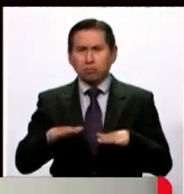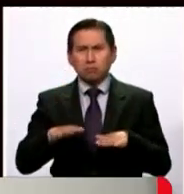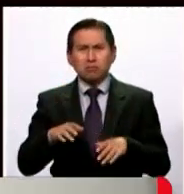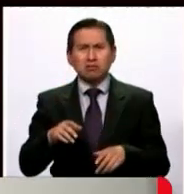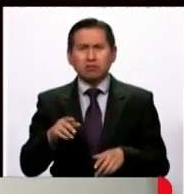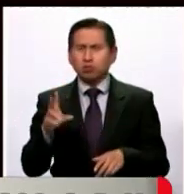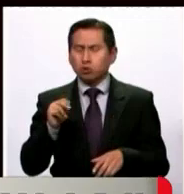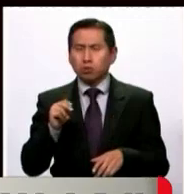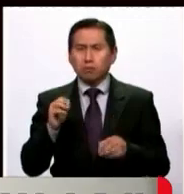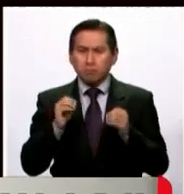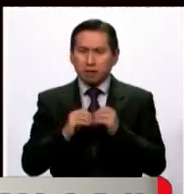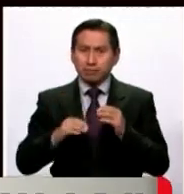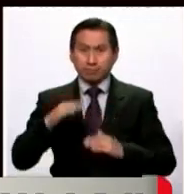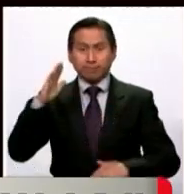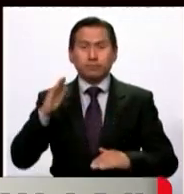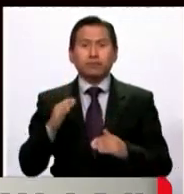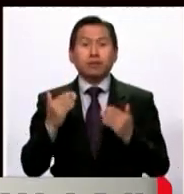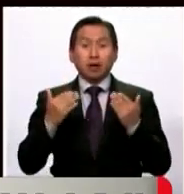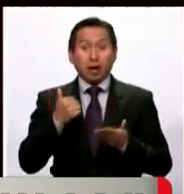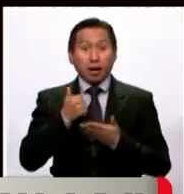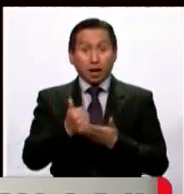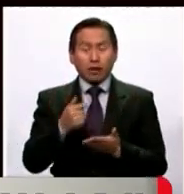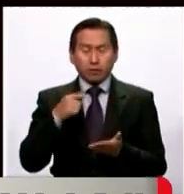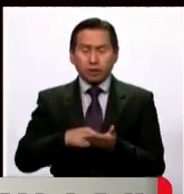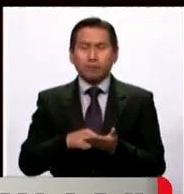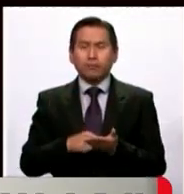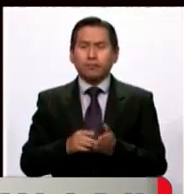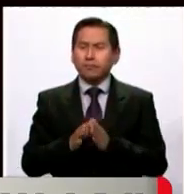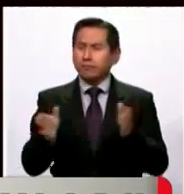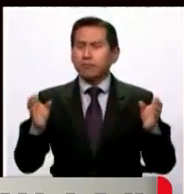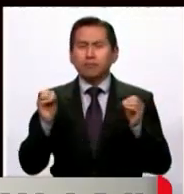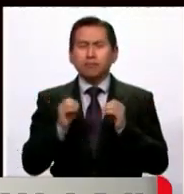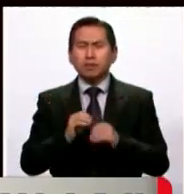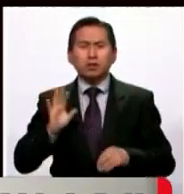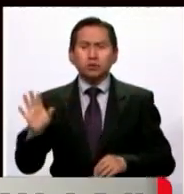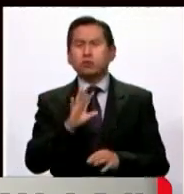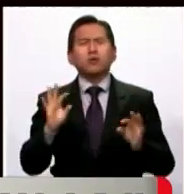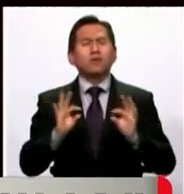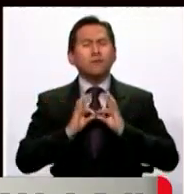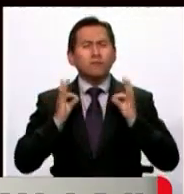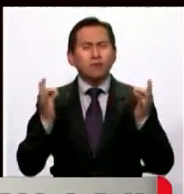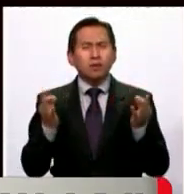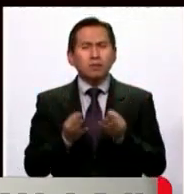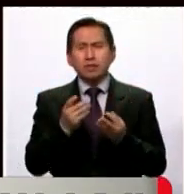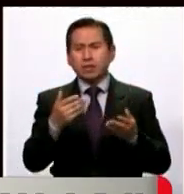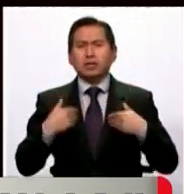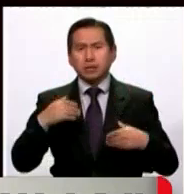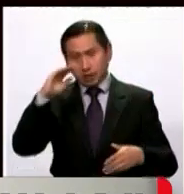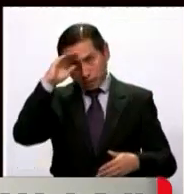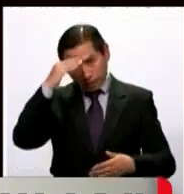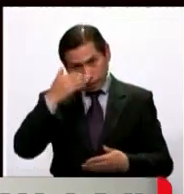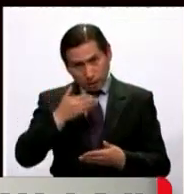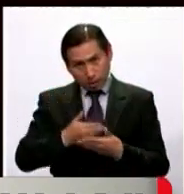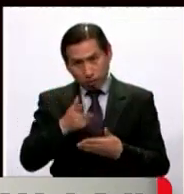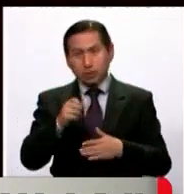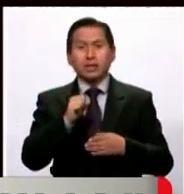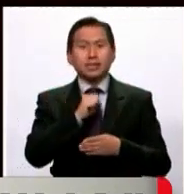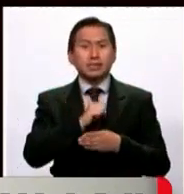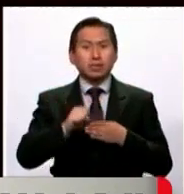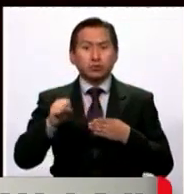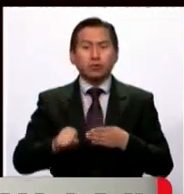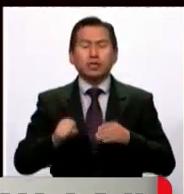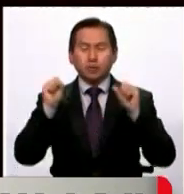Es decir, ahora esta ayuda se amplía para las familias que tienen hijos en